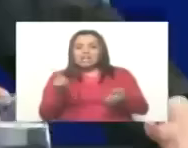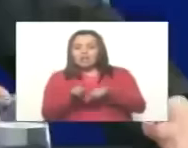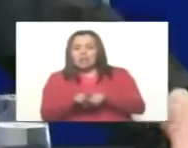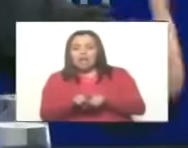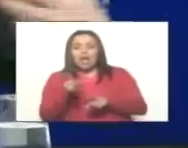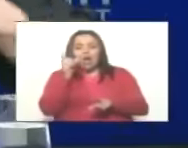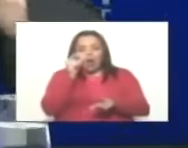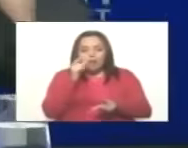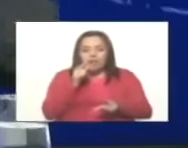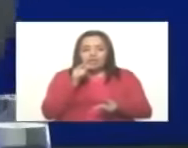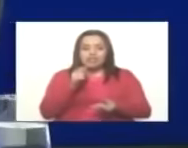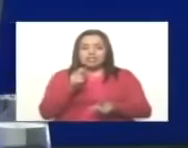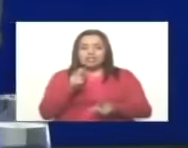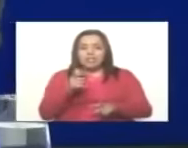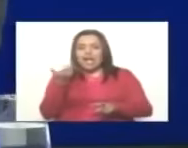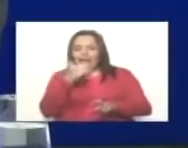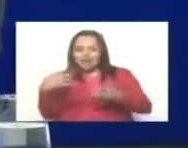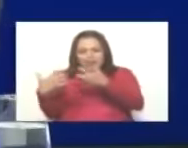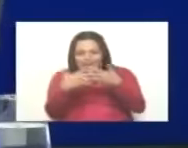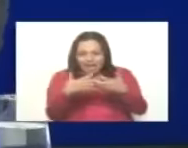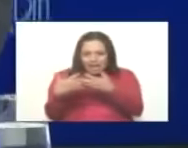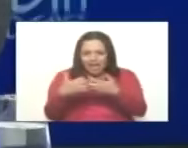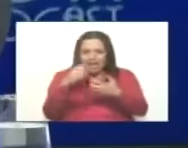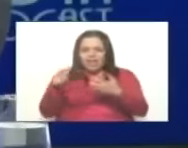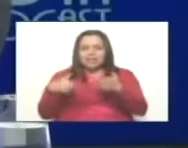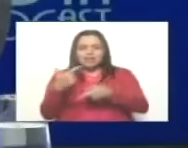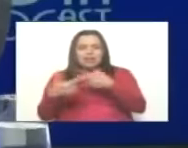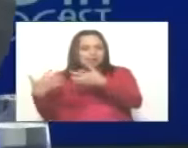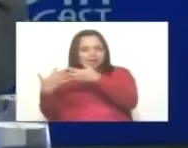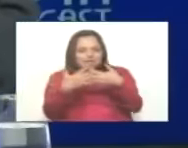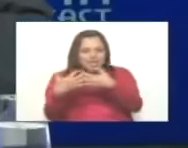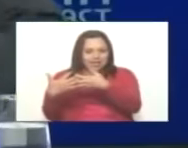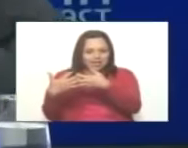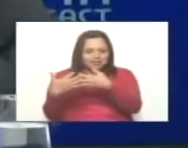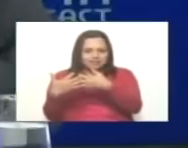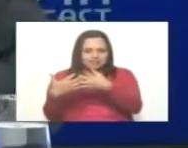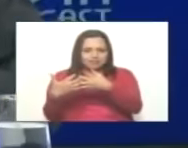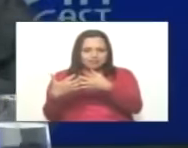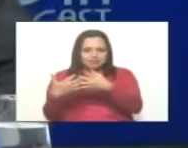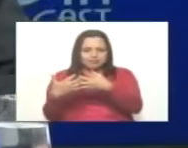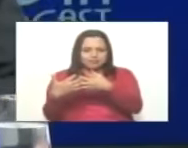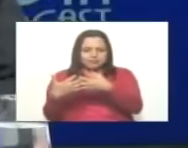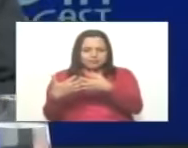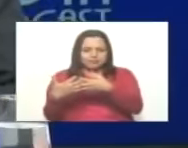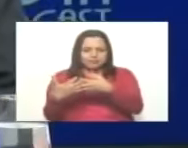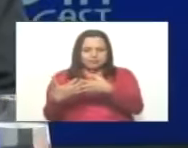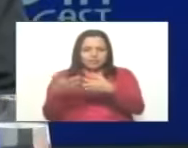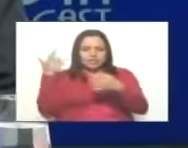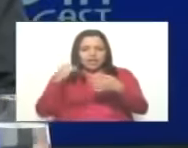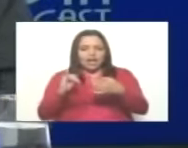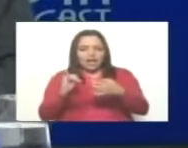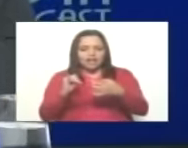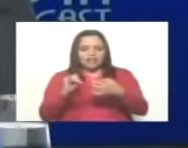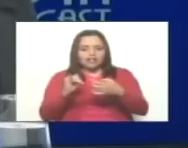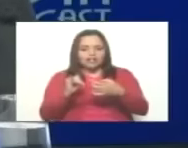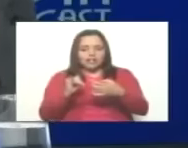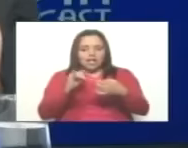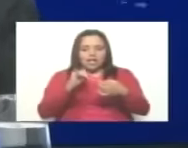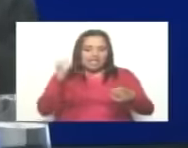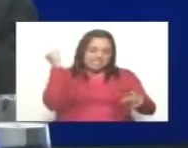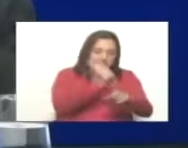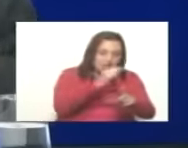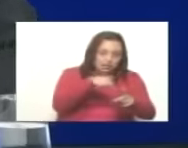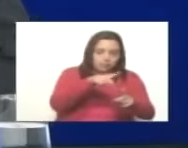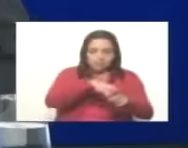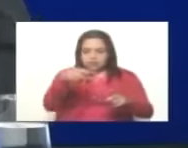fue una pelea. Y luego de la pelea se da el asesinato y el suicidio. Ahora, tú me dirás,